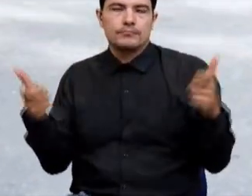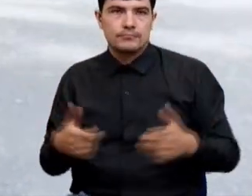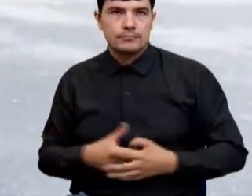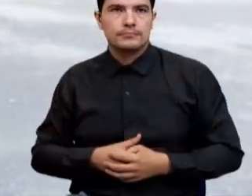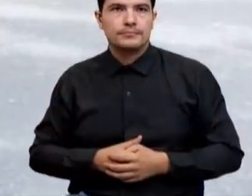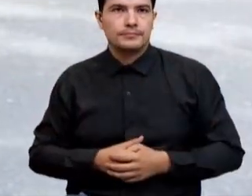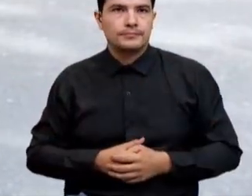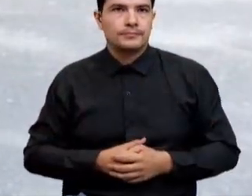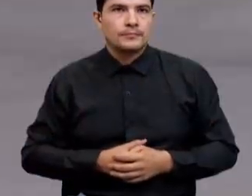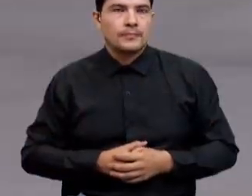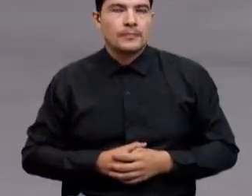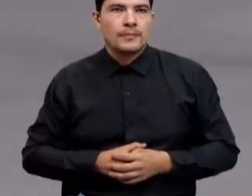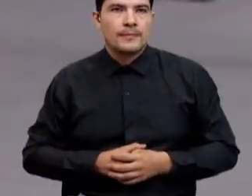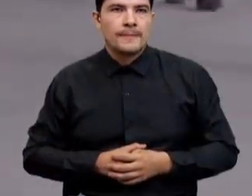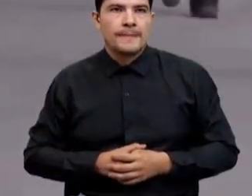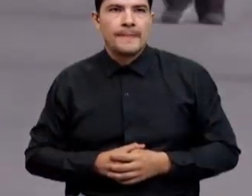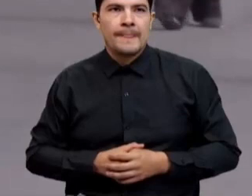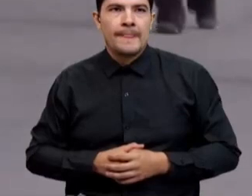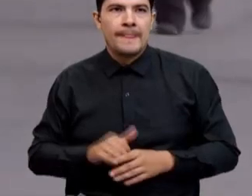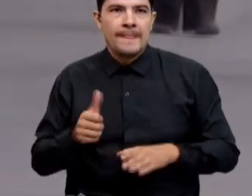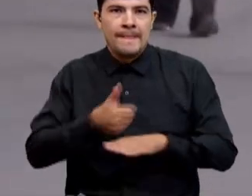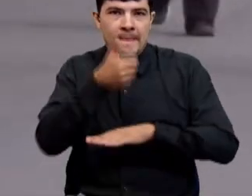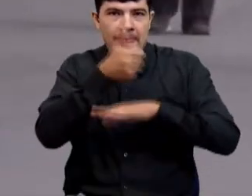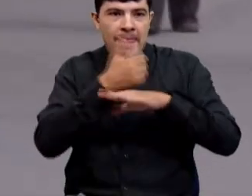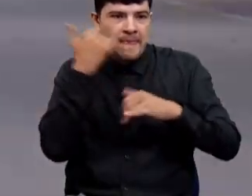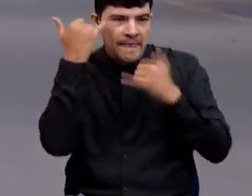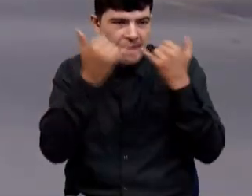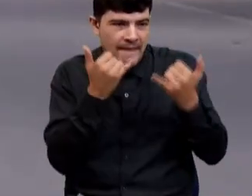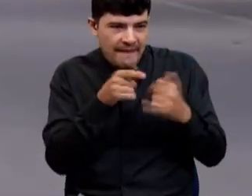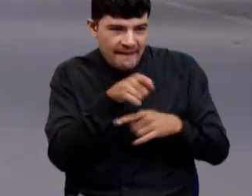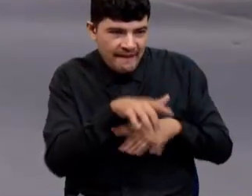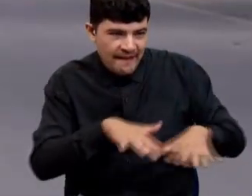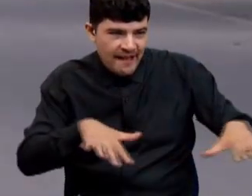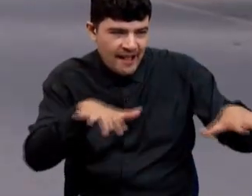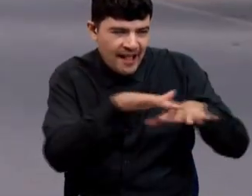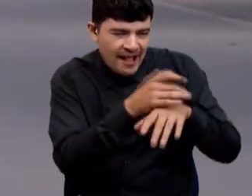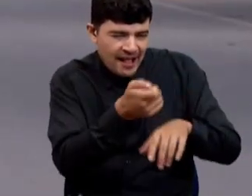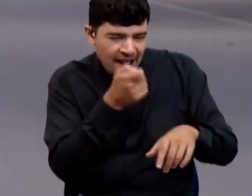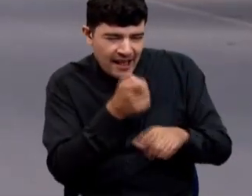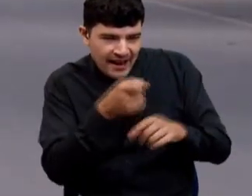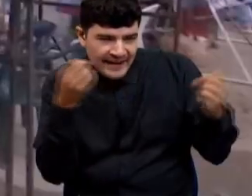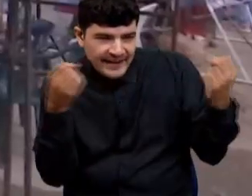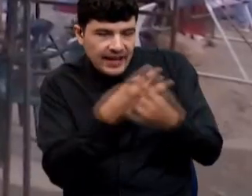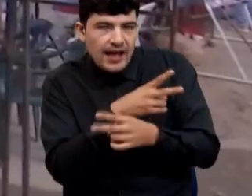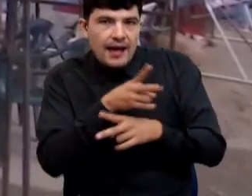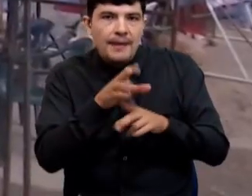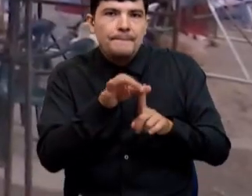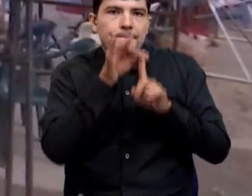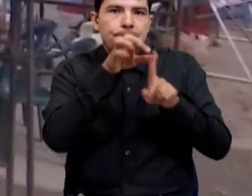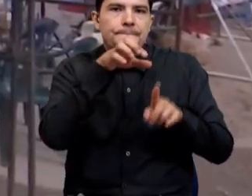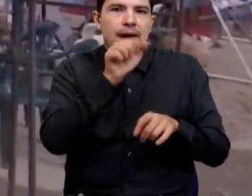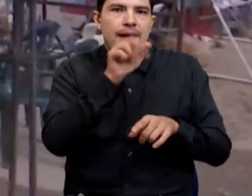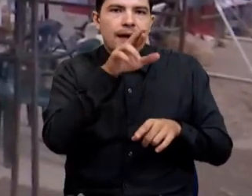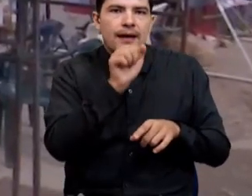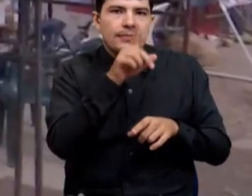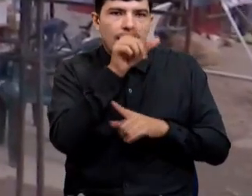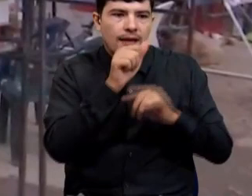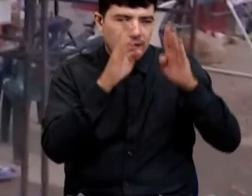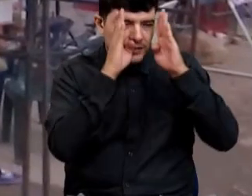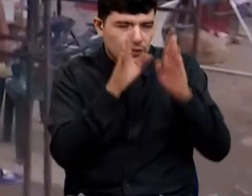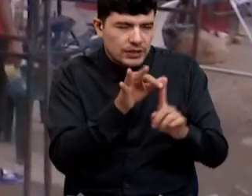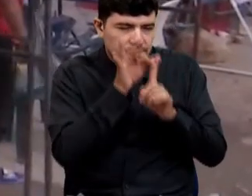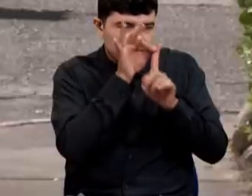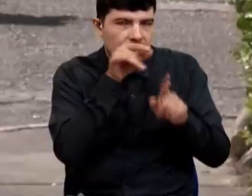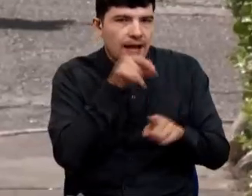zonas neurálgicas que se han convertido en nichos de delincuencia. Será de especial atención el sector de La Parada en el municipio de Villa del